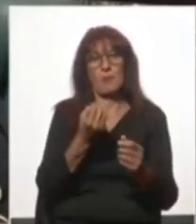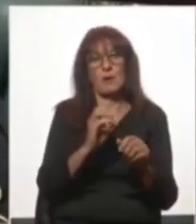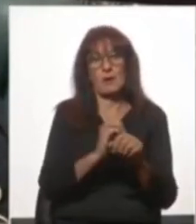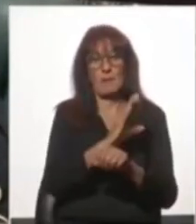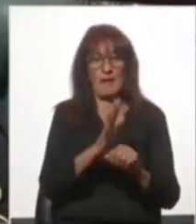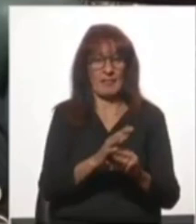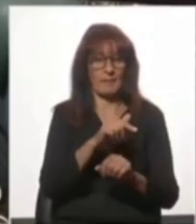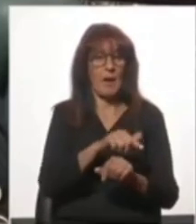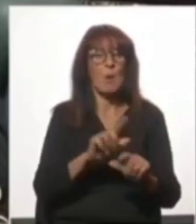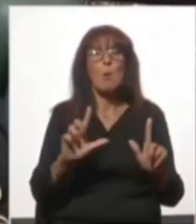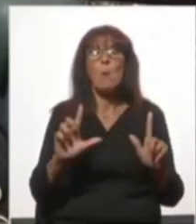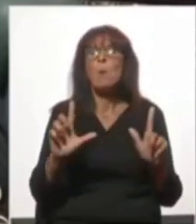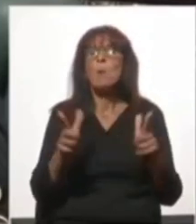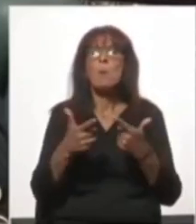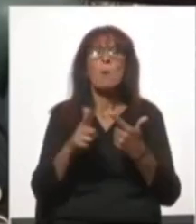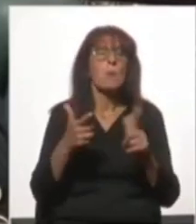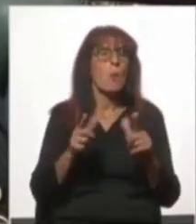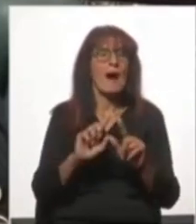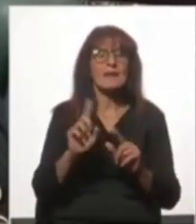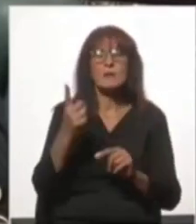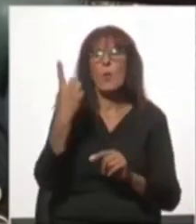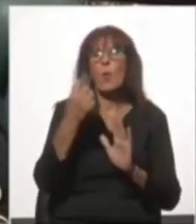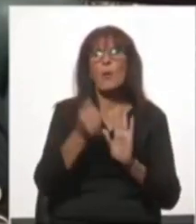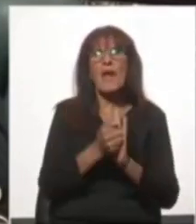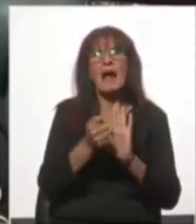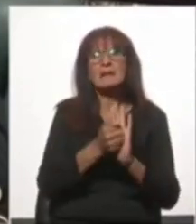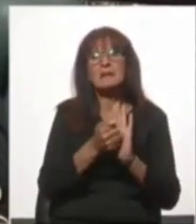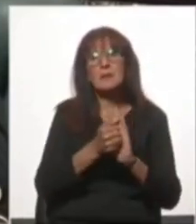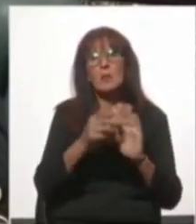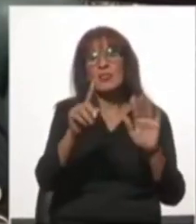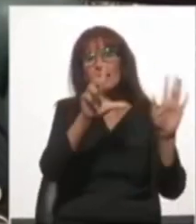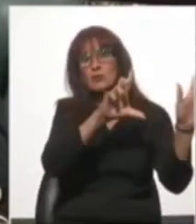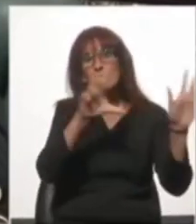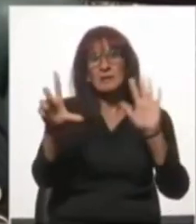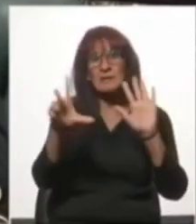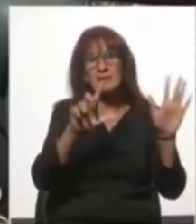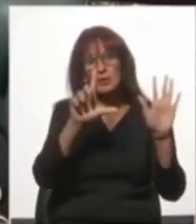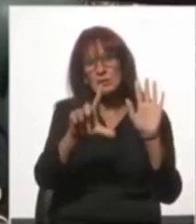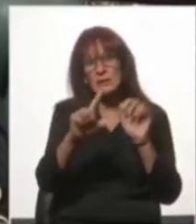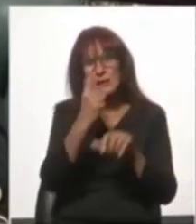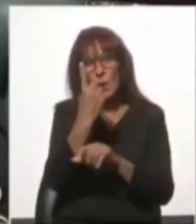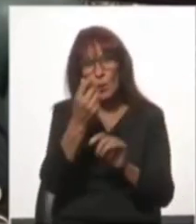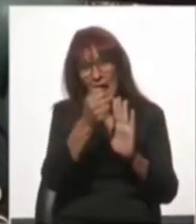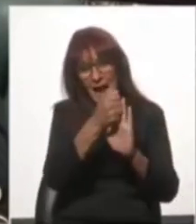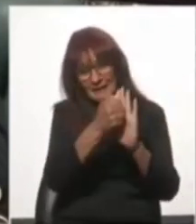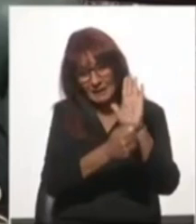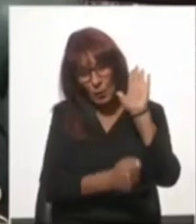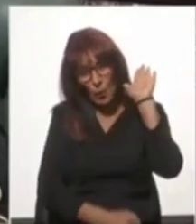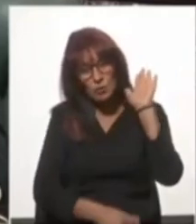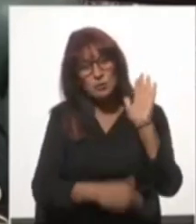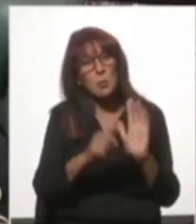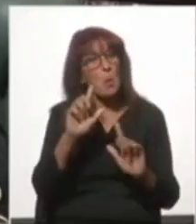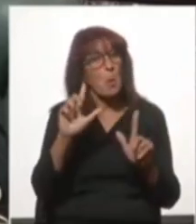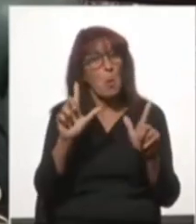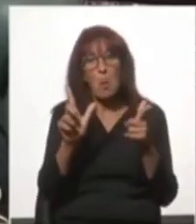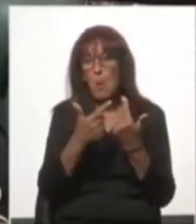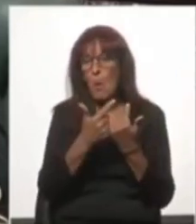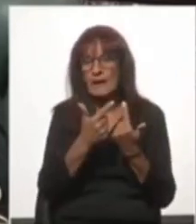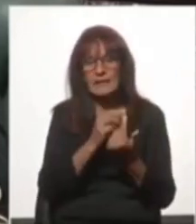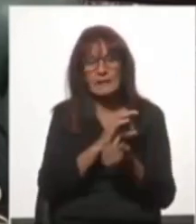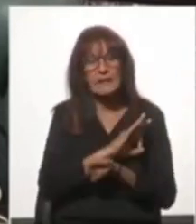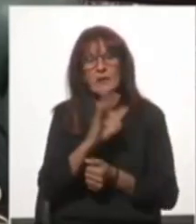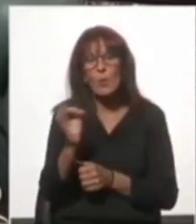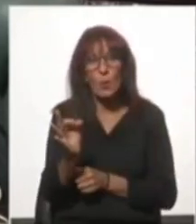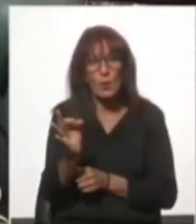No hay prácticamente un solo artículo en los 771 artículos que tenemos sobre la mesa